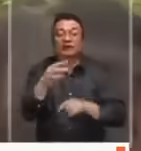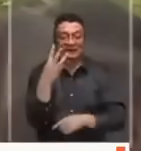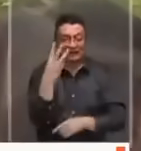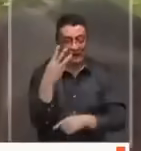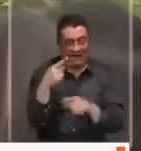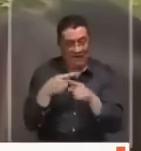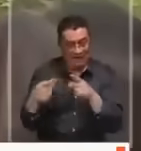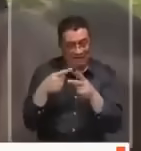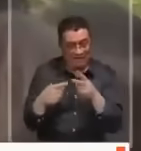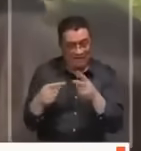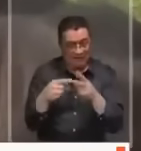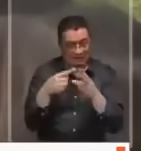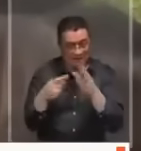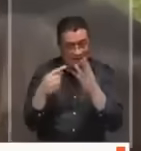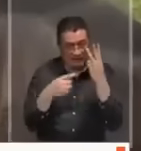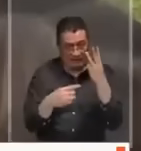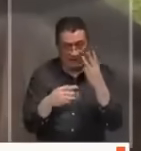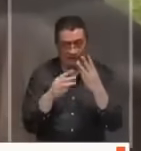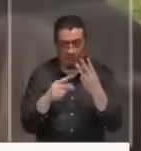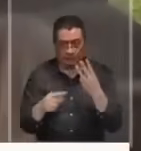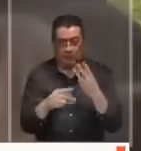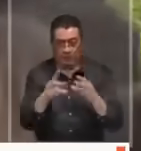de la República, Sebastián Piñera.